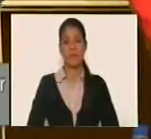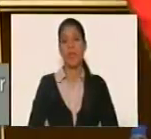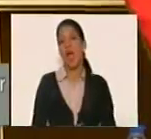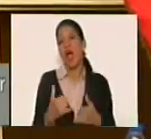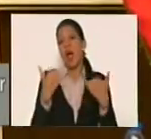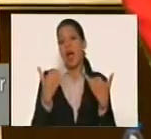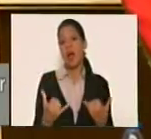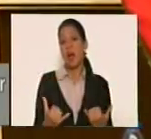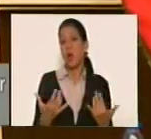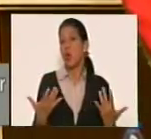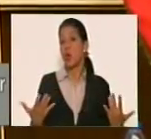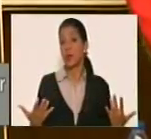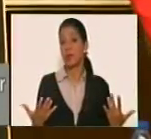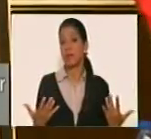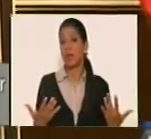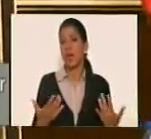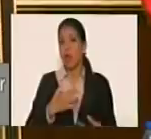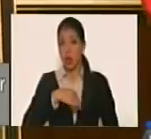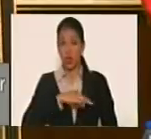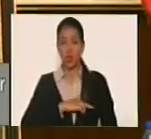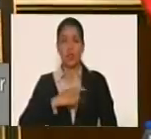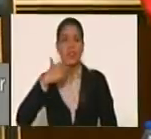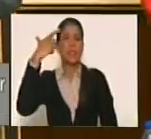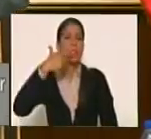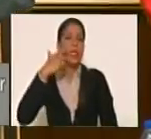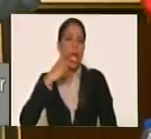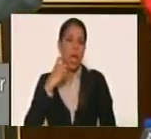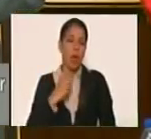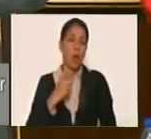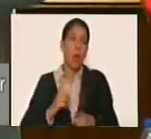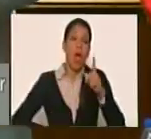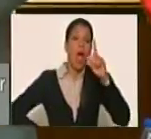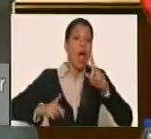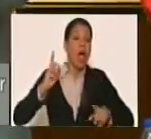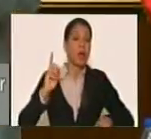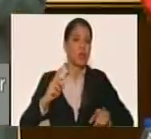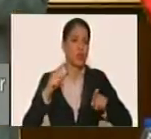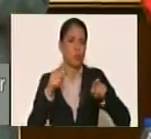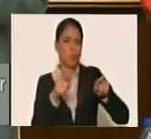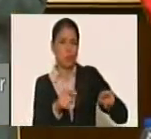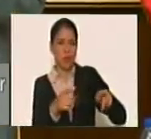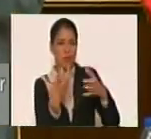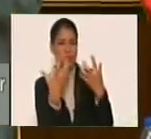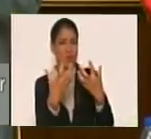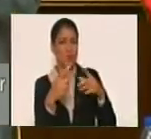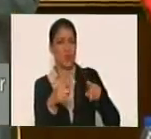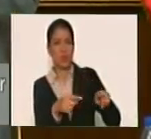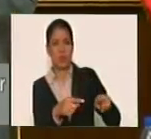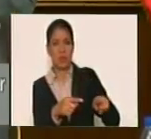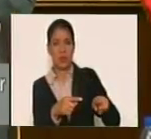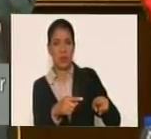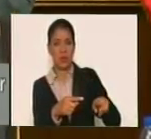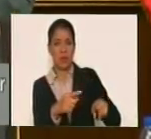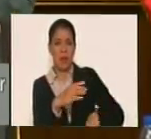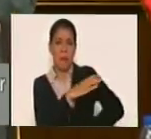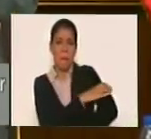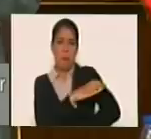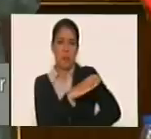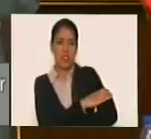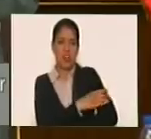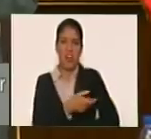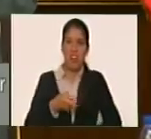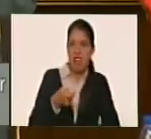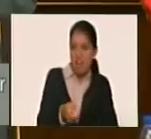Ahora, estamos seguros que muchos de ellos, los que sembraron la